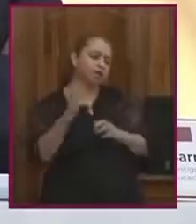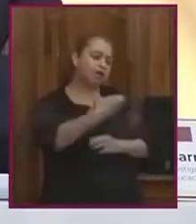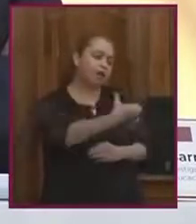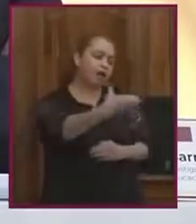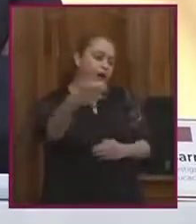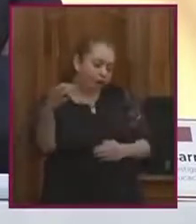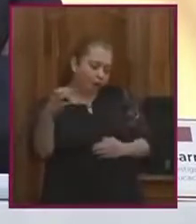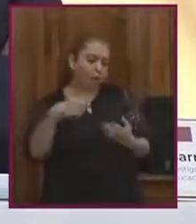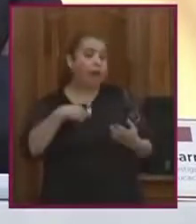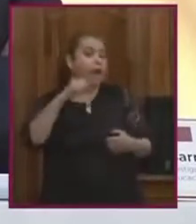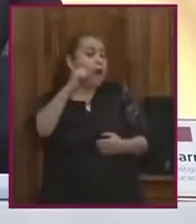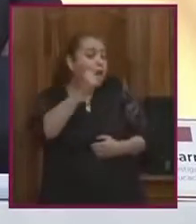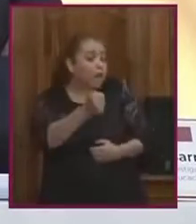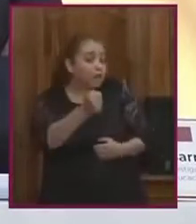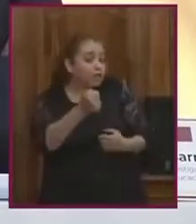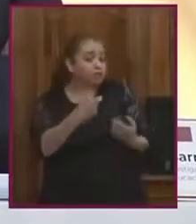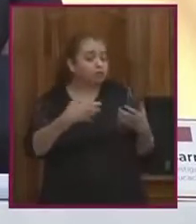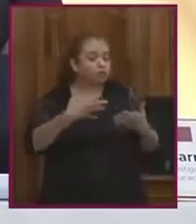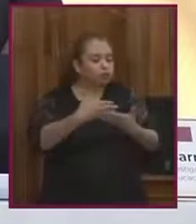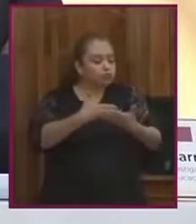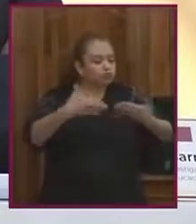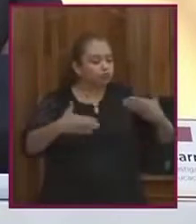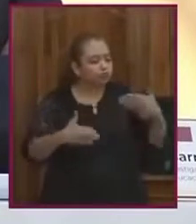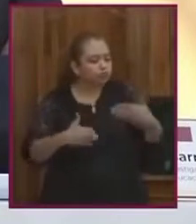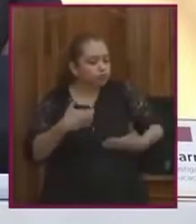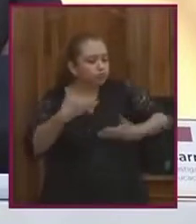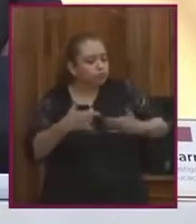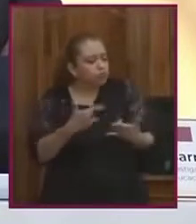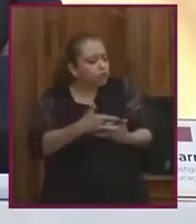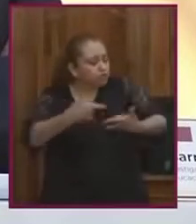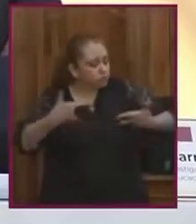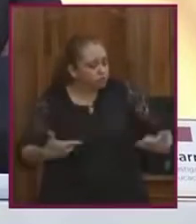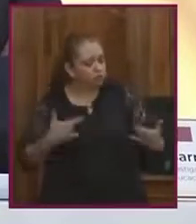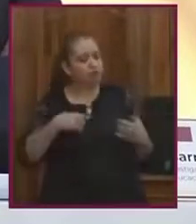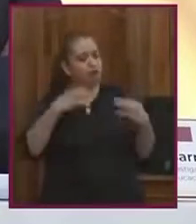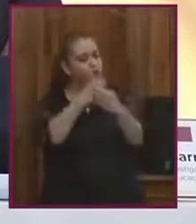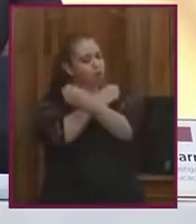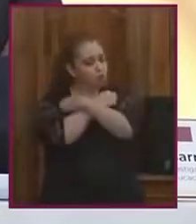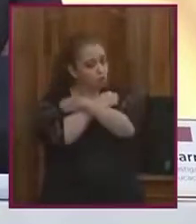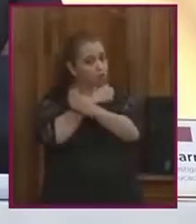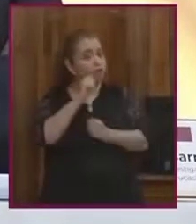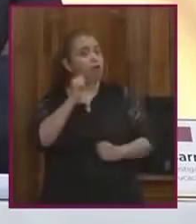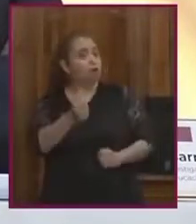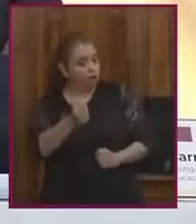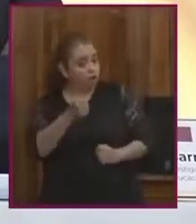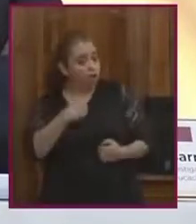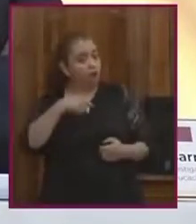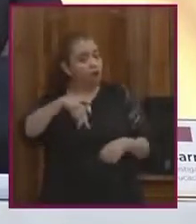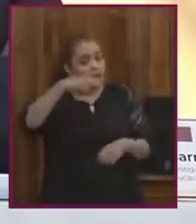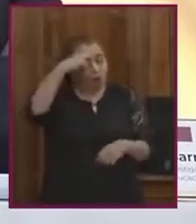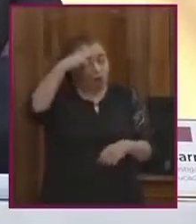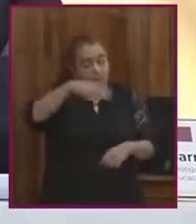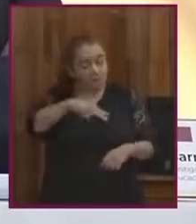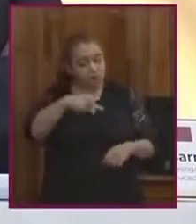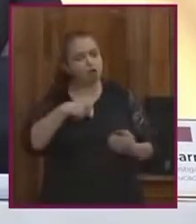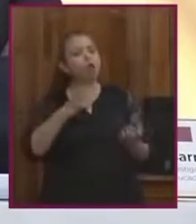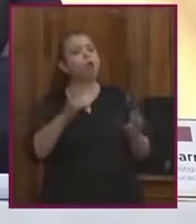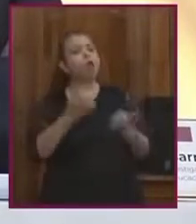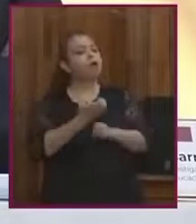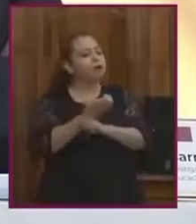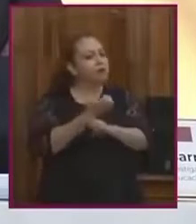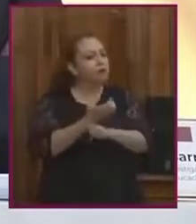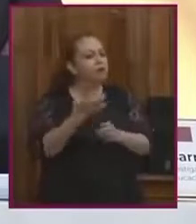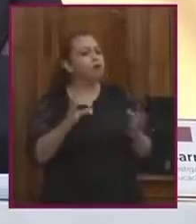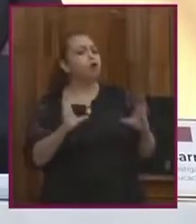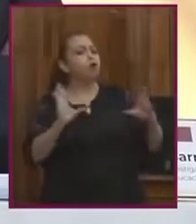poderosa construcción histórica de la educación que ha realizado el Estado mexicano en conjunto con